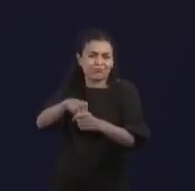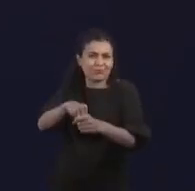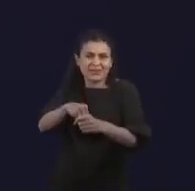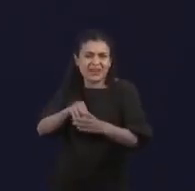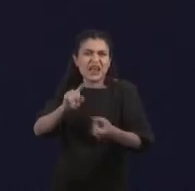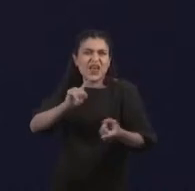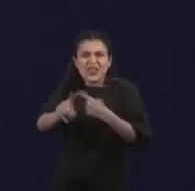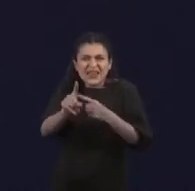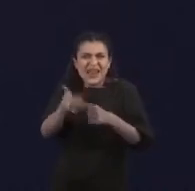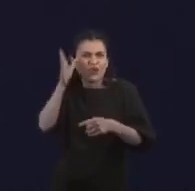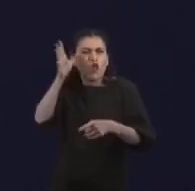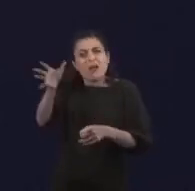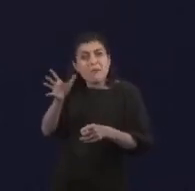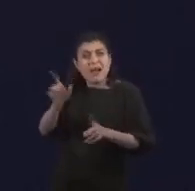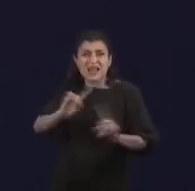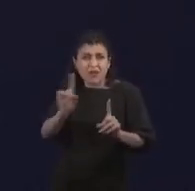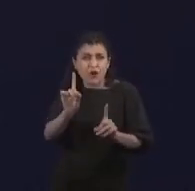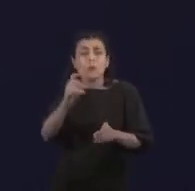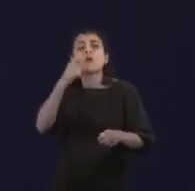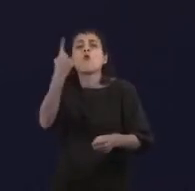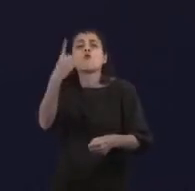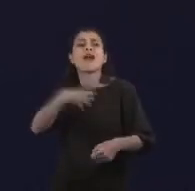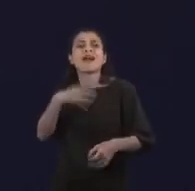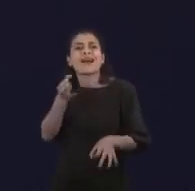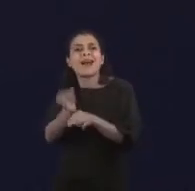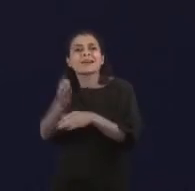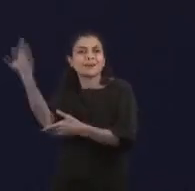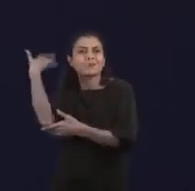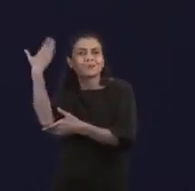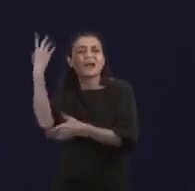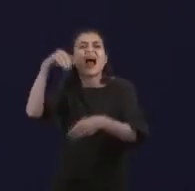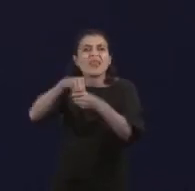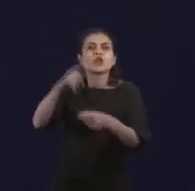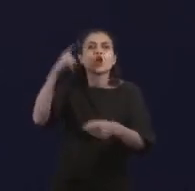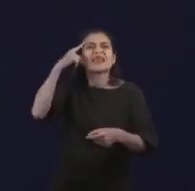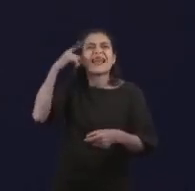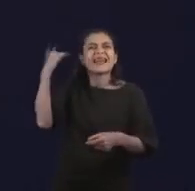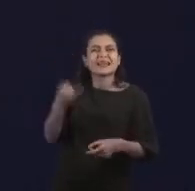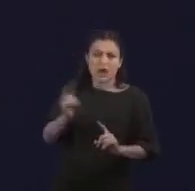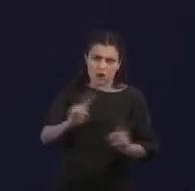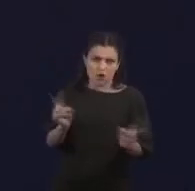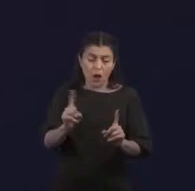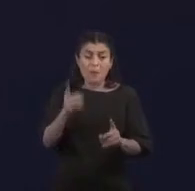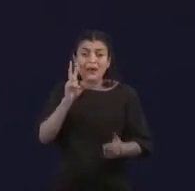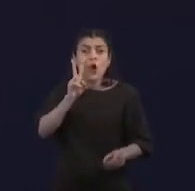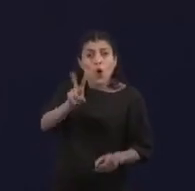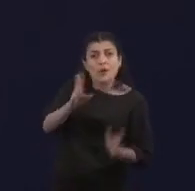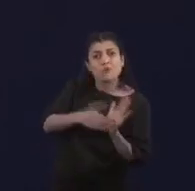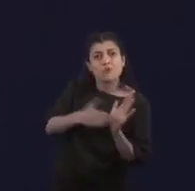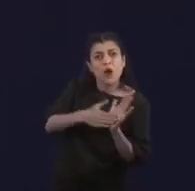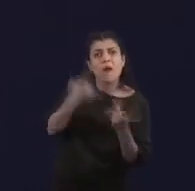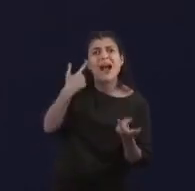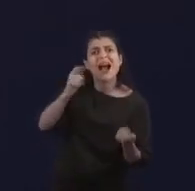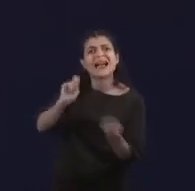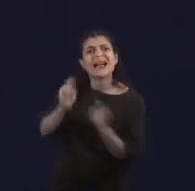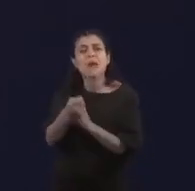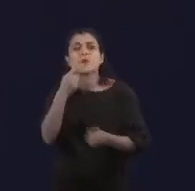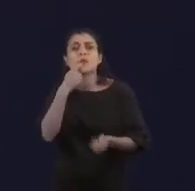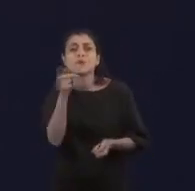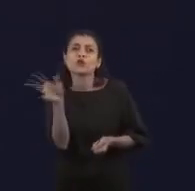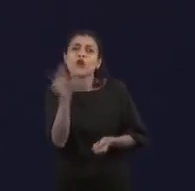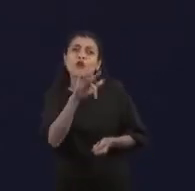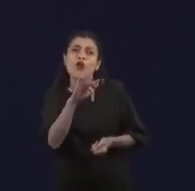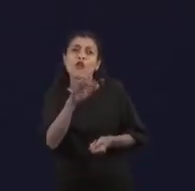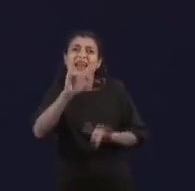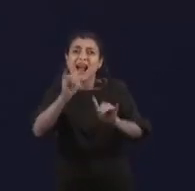una clase con una dinámica de inteligencia artificial, pero sí viví otros cambios, como que los chicos estén todo el día con el celular. Y lo que te daba